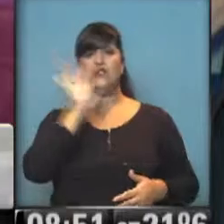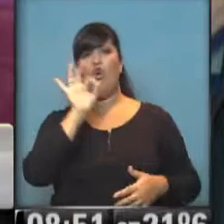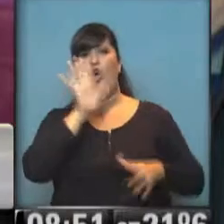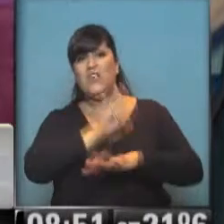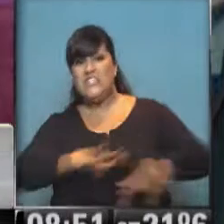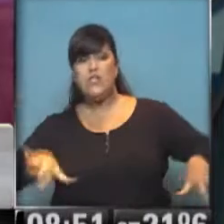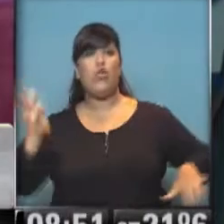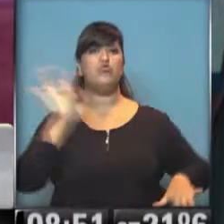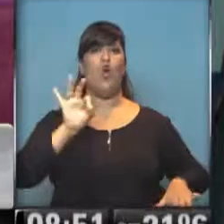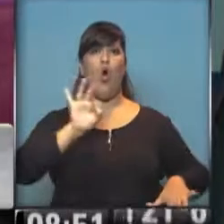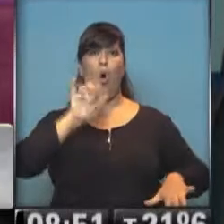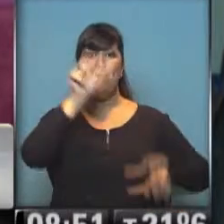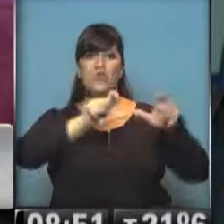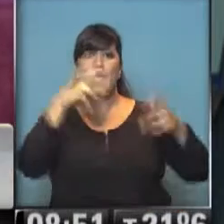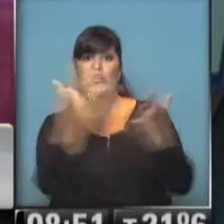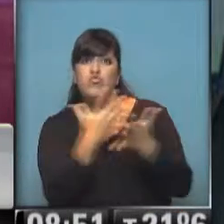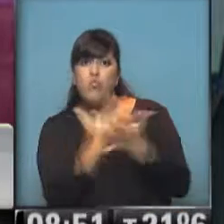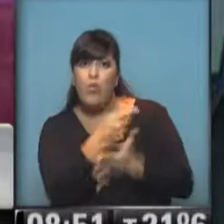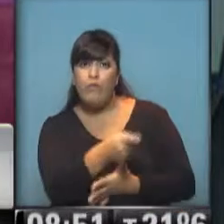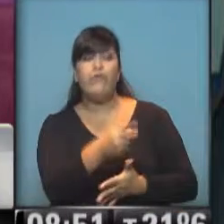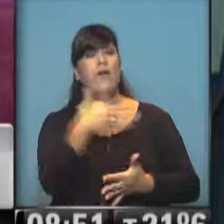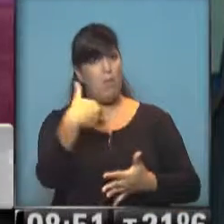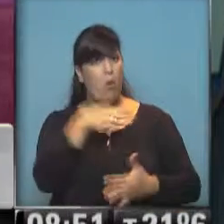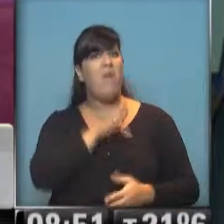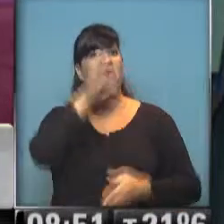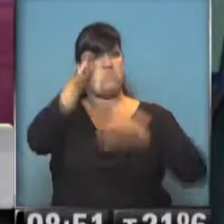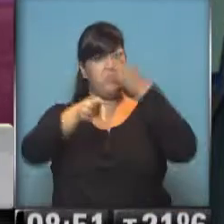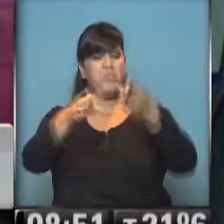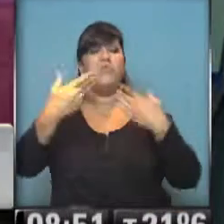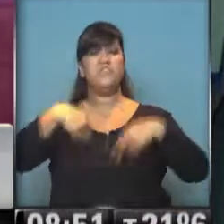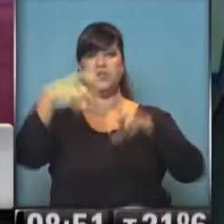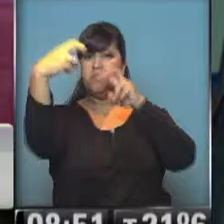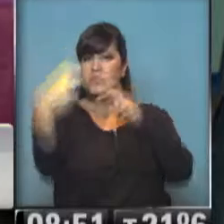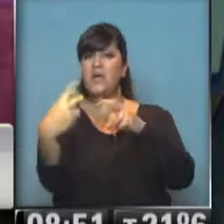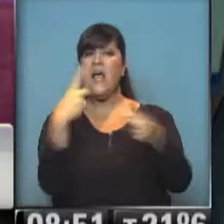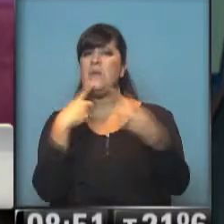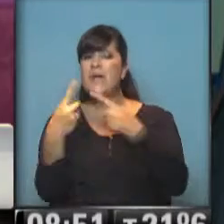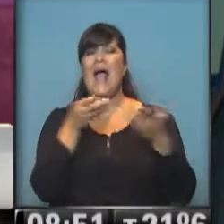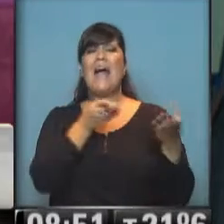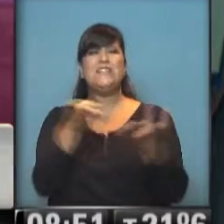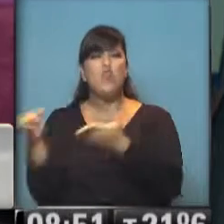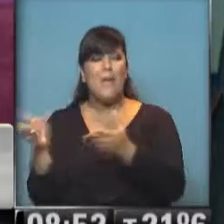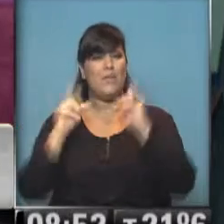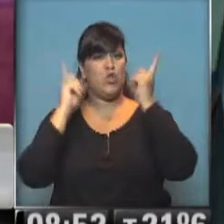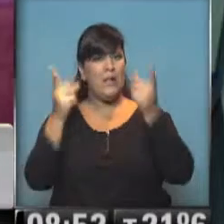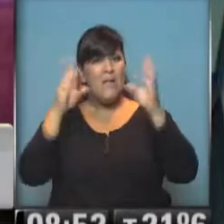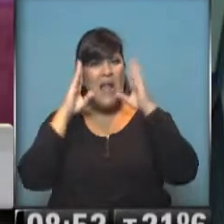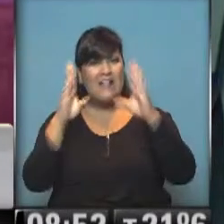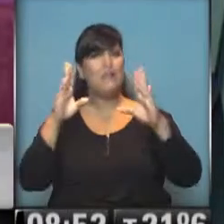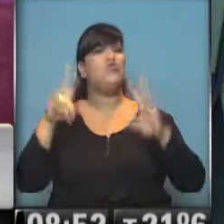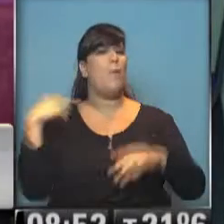todas las víctimas de violencia de género tienen un espacio de escucha de asesoramiento y de atención